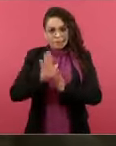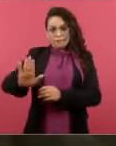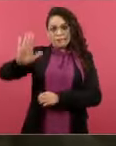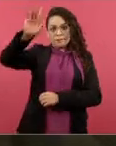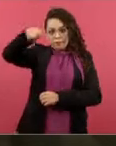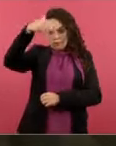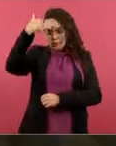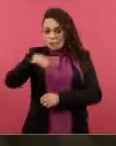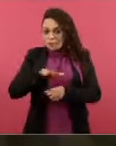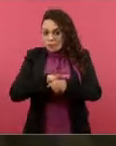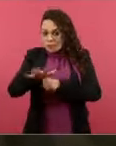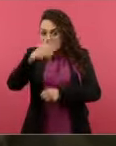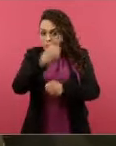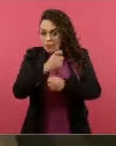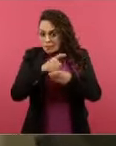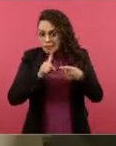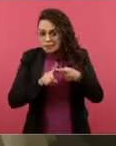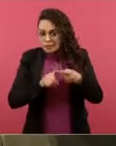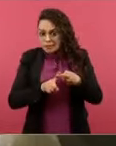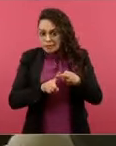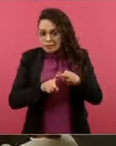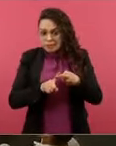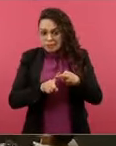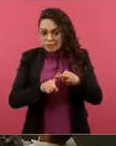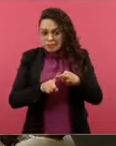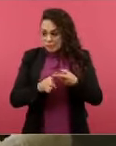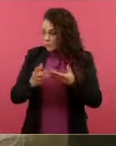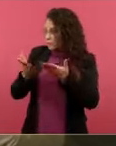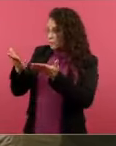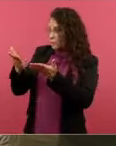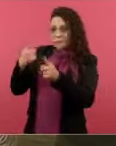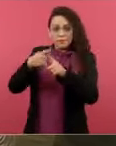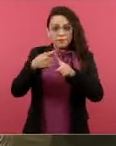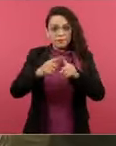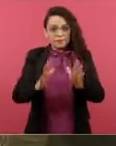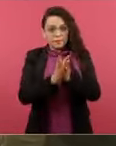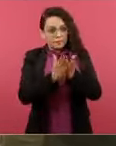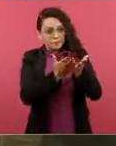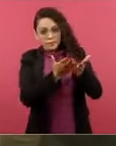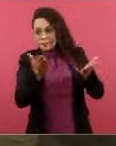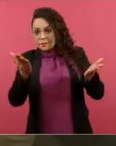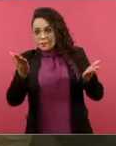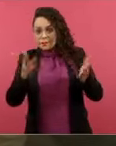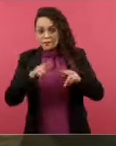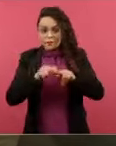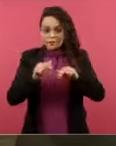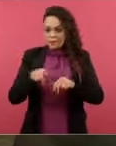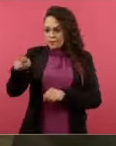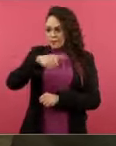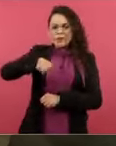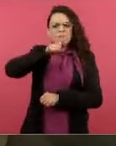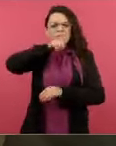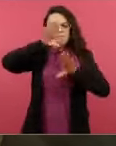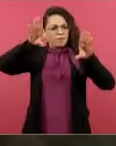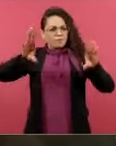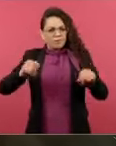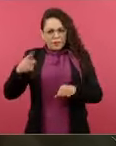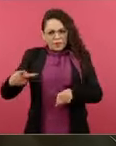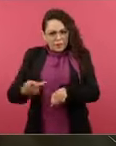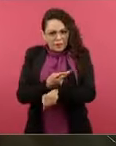primero? Bueno, a ver, ¿sí? ¿Escucho a alguien? Adelante. No, están muy callados. Este grupo